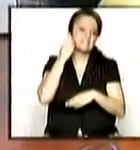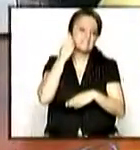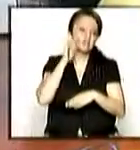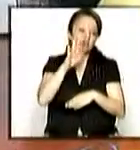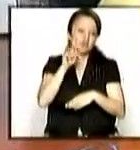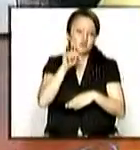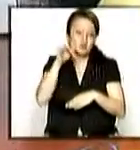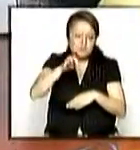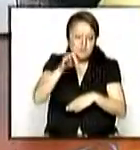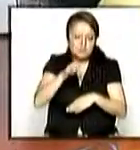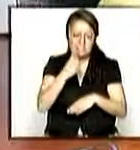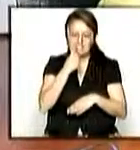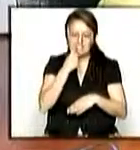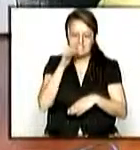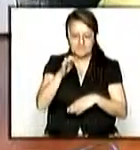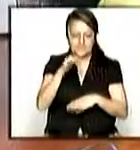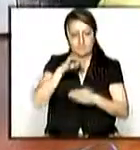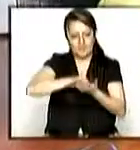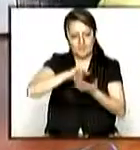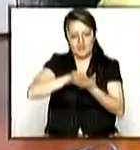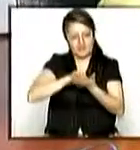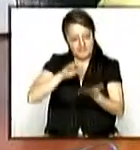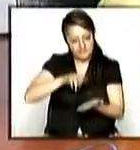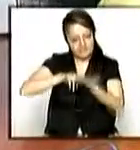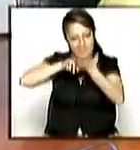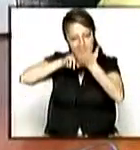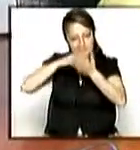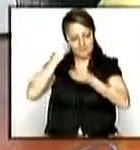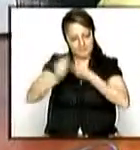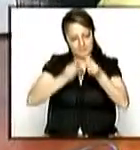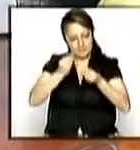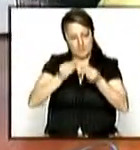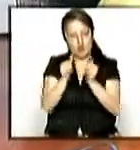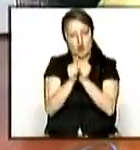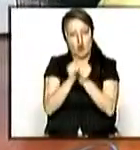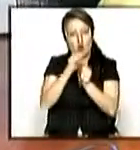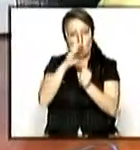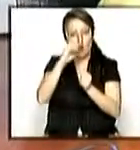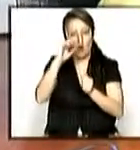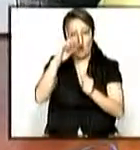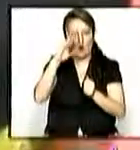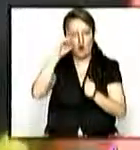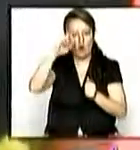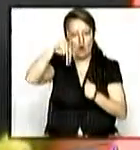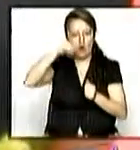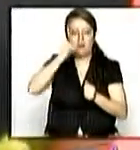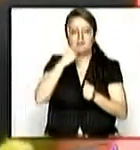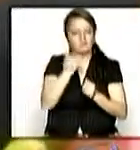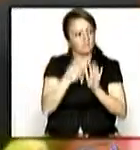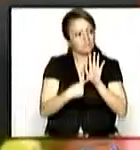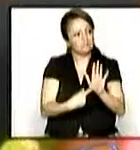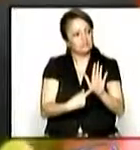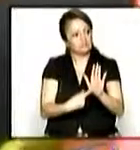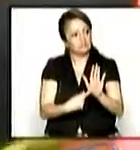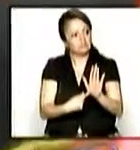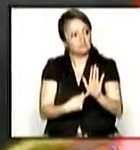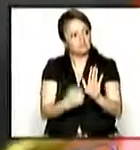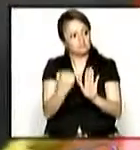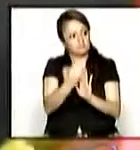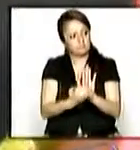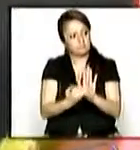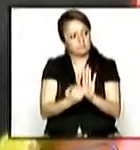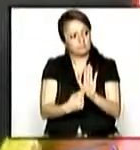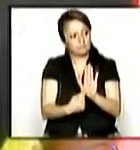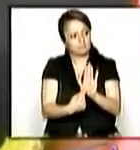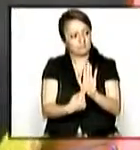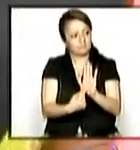está, podemos rehabilitar ese implante con una corona individualizada. Si nos puedes ponchar aquí mi amigo